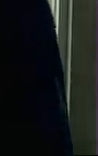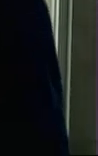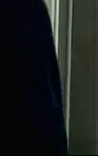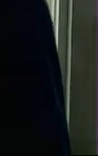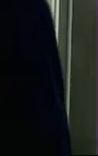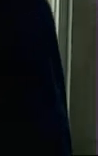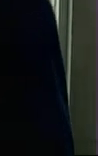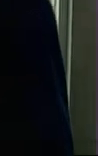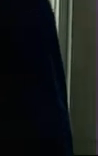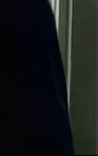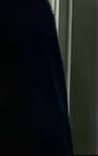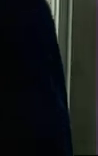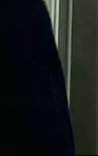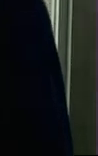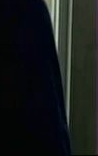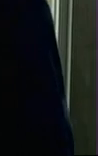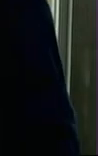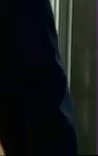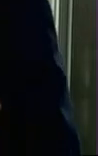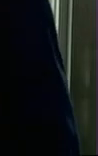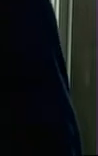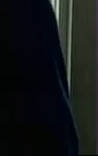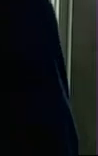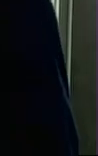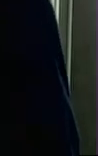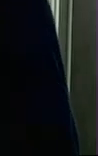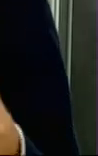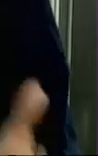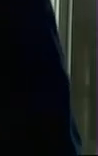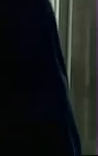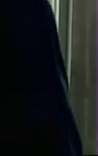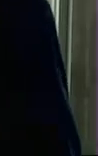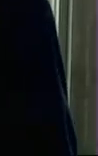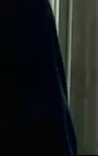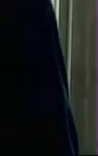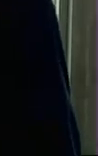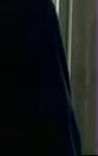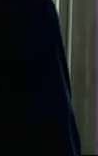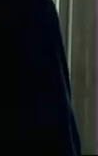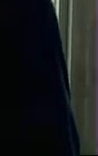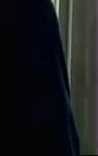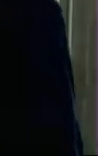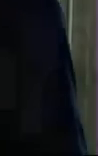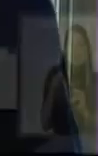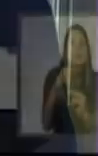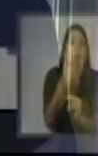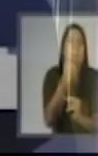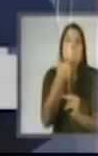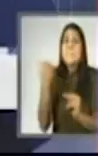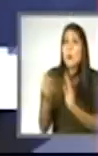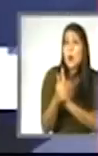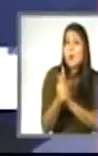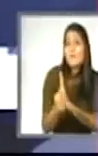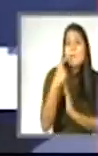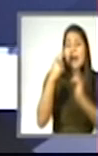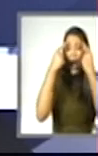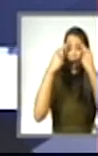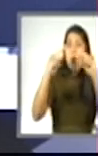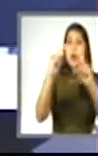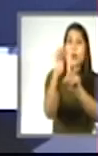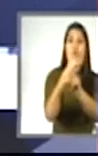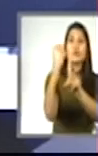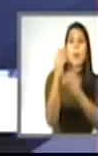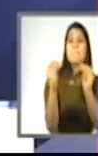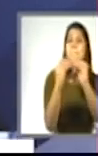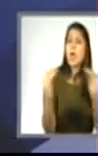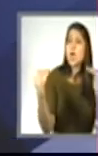Hay mucha gente que puede votar por un candidato porque le gusta su manera de ser o sus ideas. Hay otra gente que no le gusta y que lo rechaza esa personalidad y